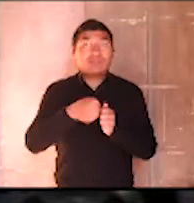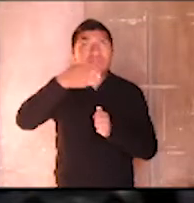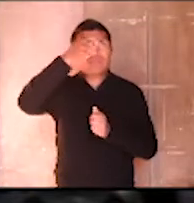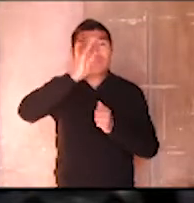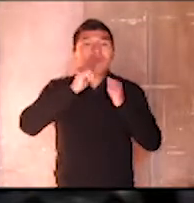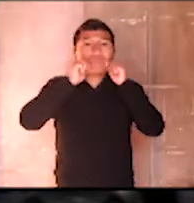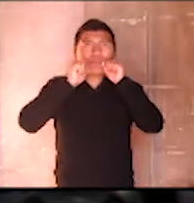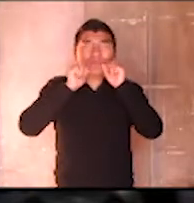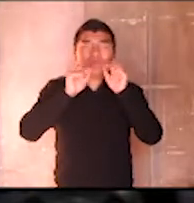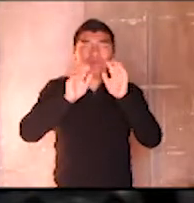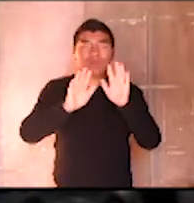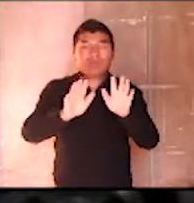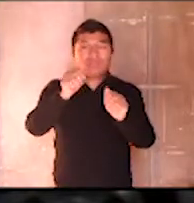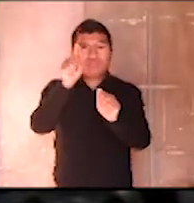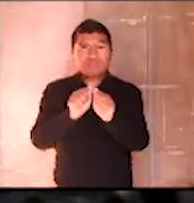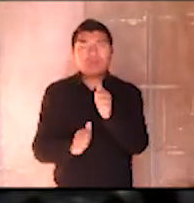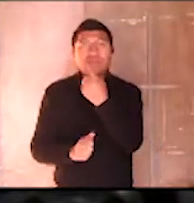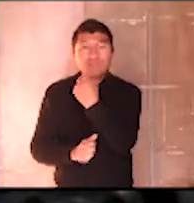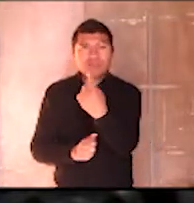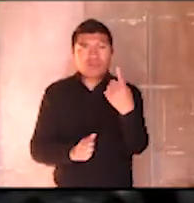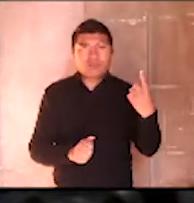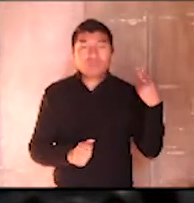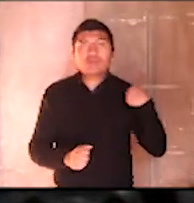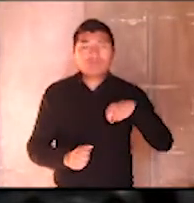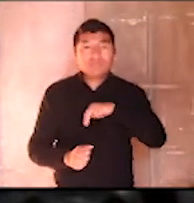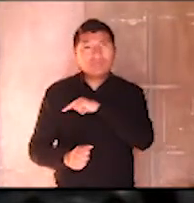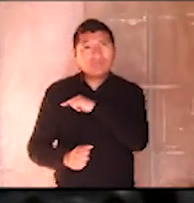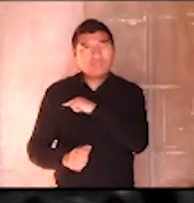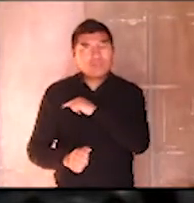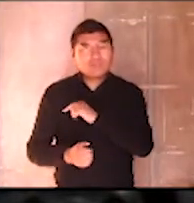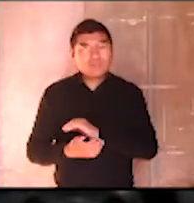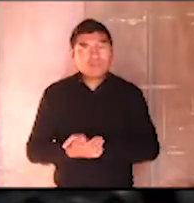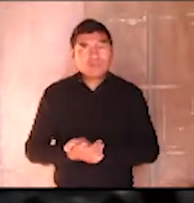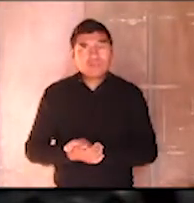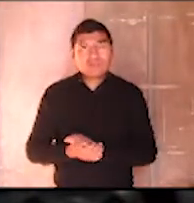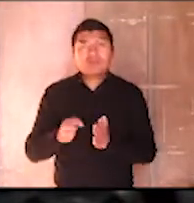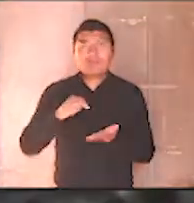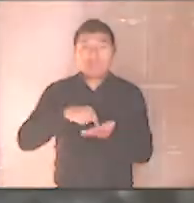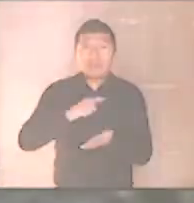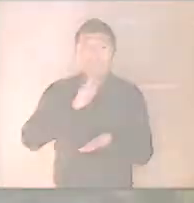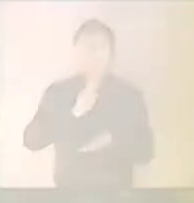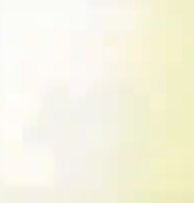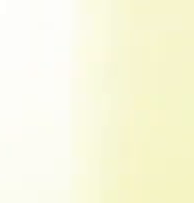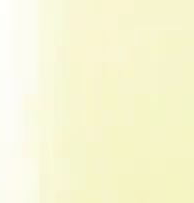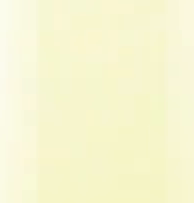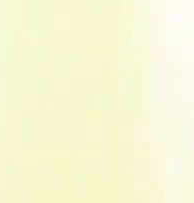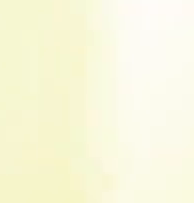bendiga a cada uno de nosotros. Así sea.